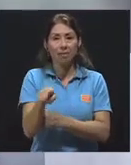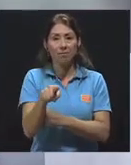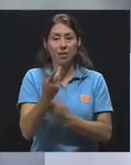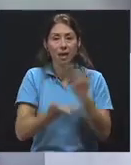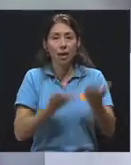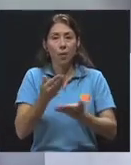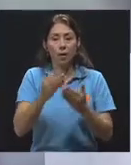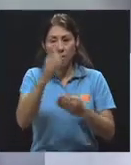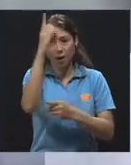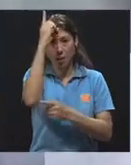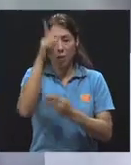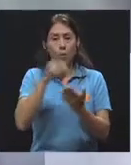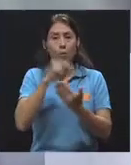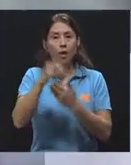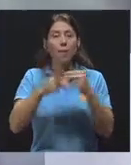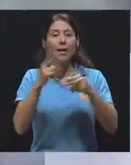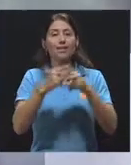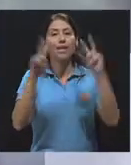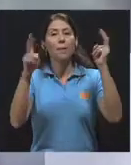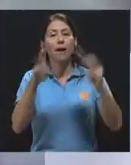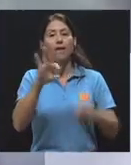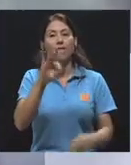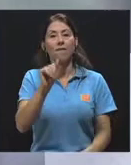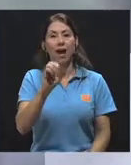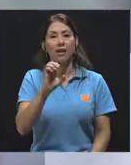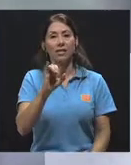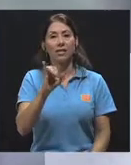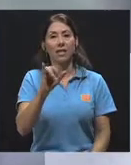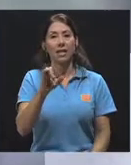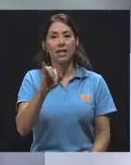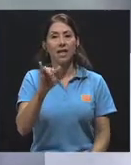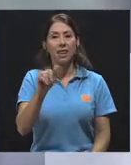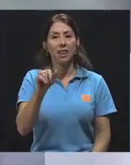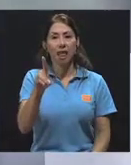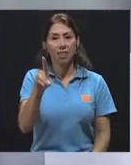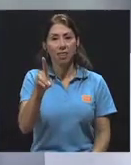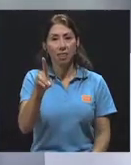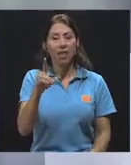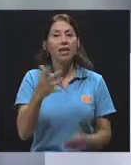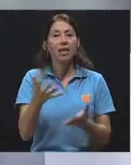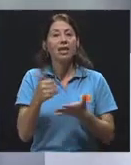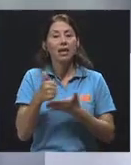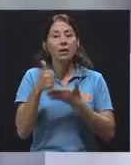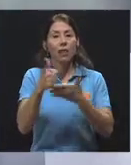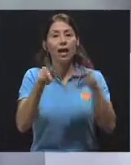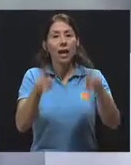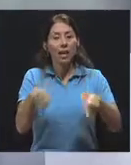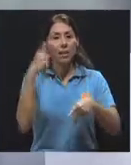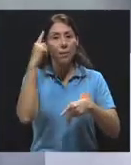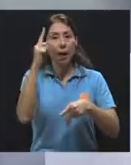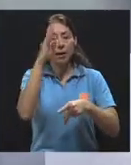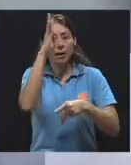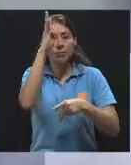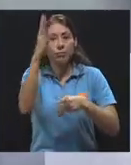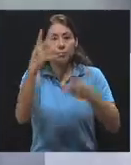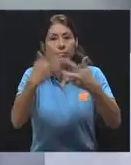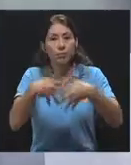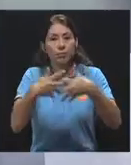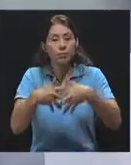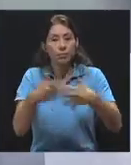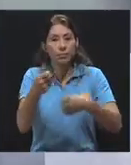que es la cooperación alemana, por un programa que se llama Facilidad, que lo que pretende es ayudar a la gente para que hayan más